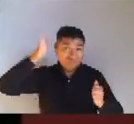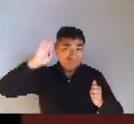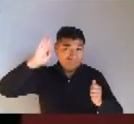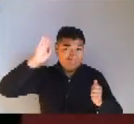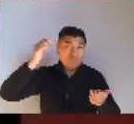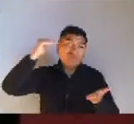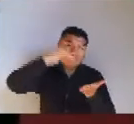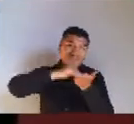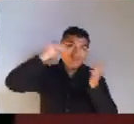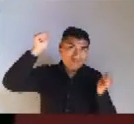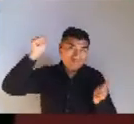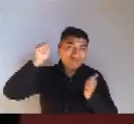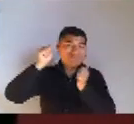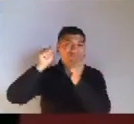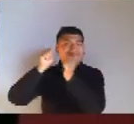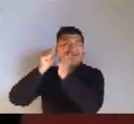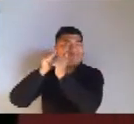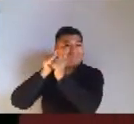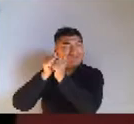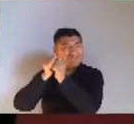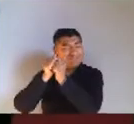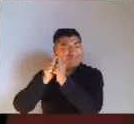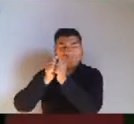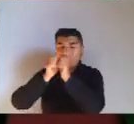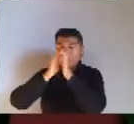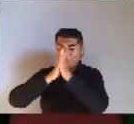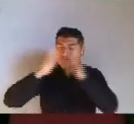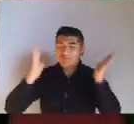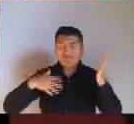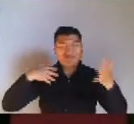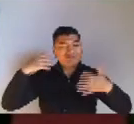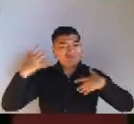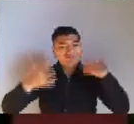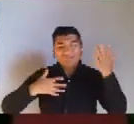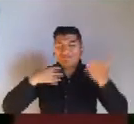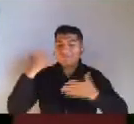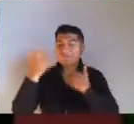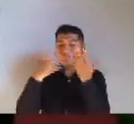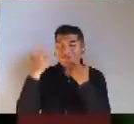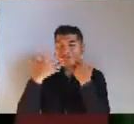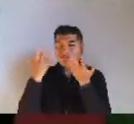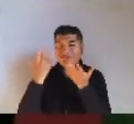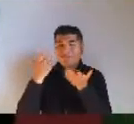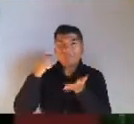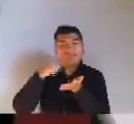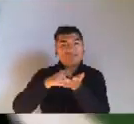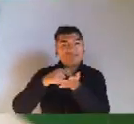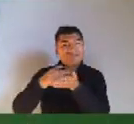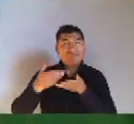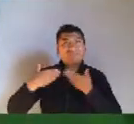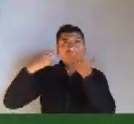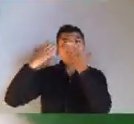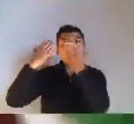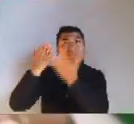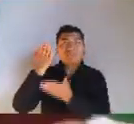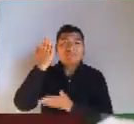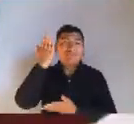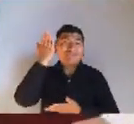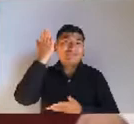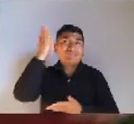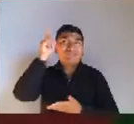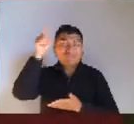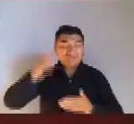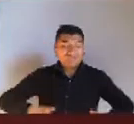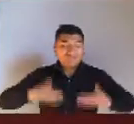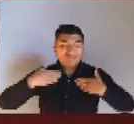vuelvan a Él con pleno júbilo, gozo y alegría. Esto te lo ofrecemos a ti, que